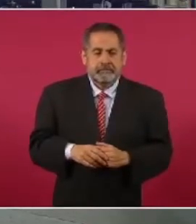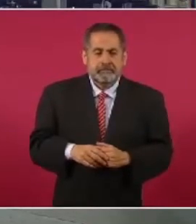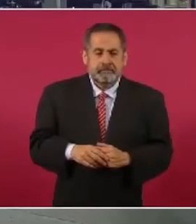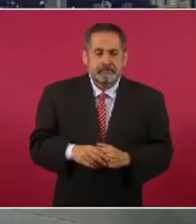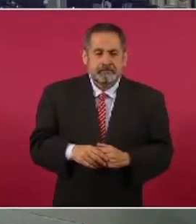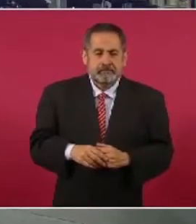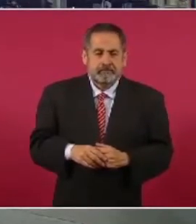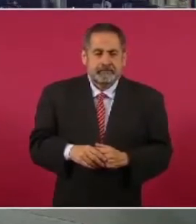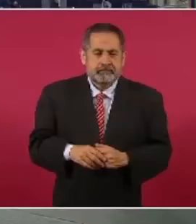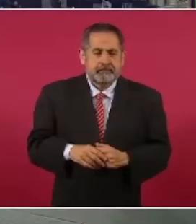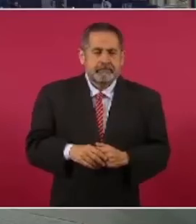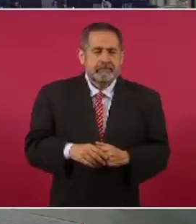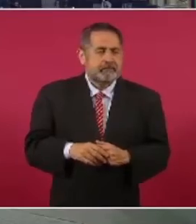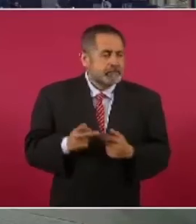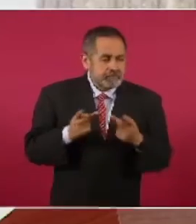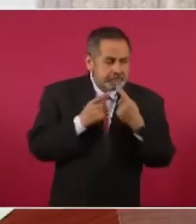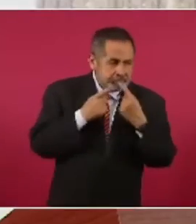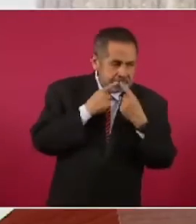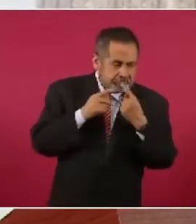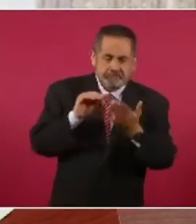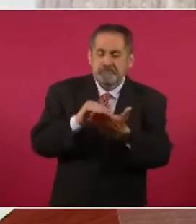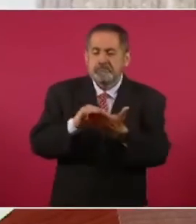y sacaron la reforma.